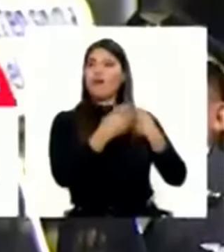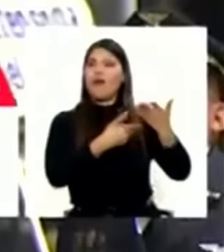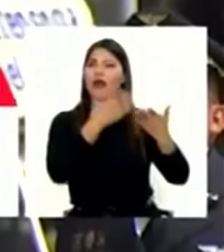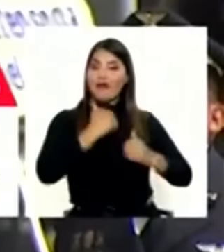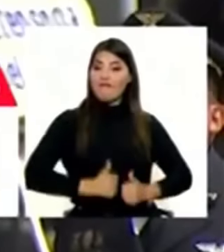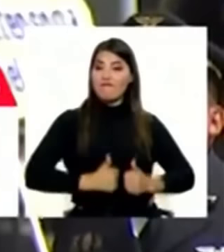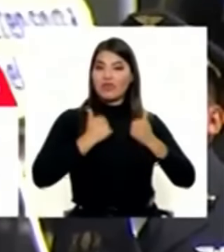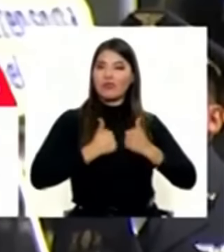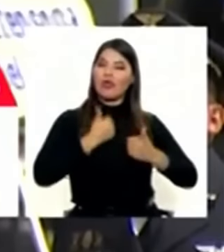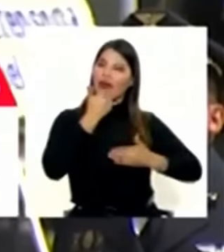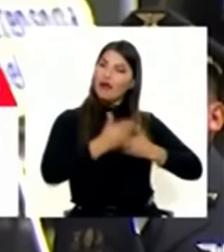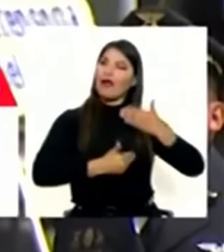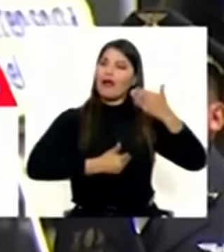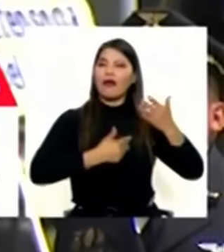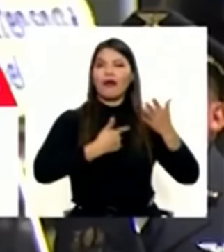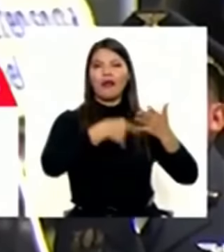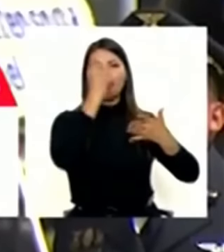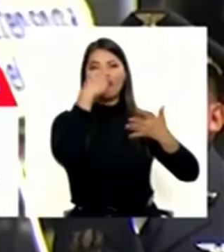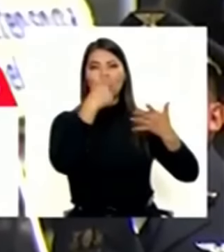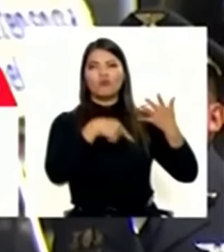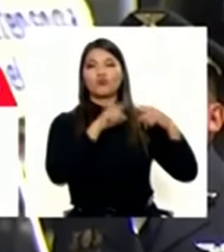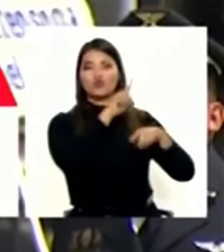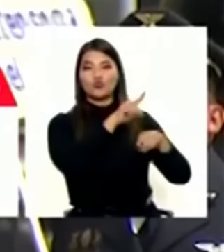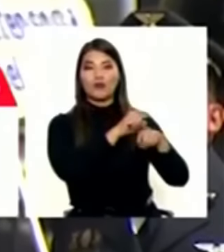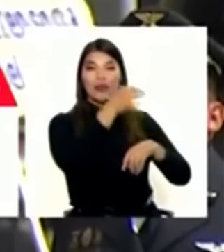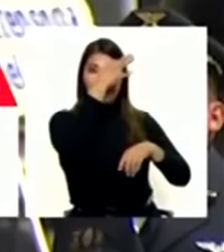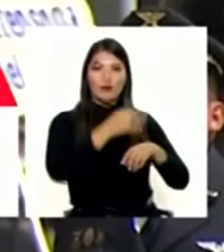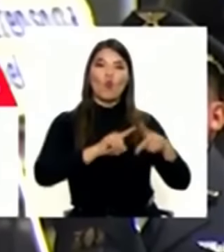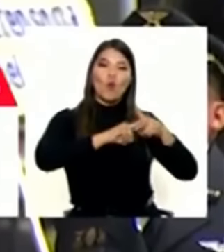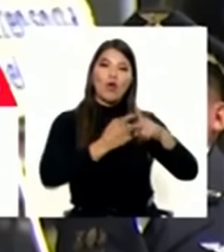actos heroicos desde